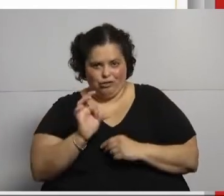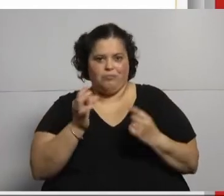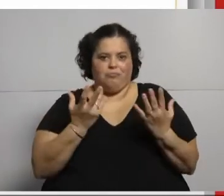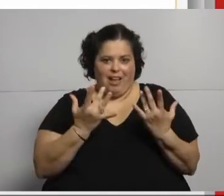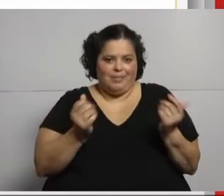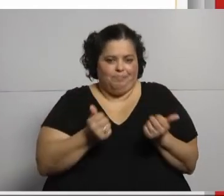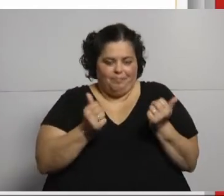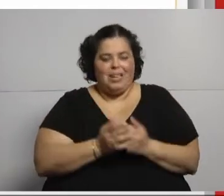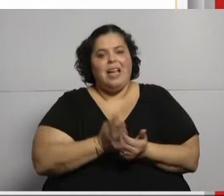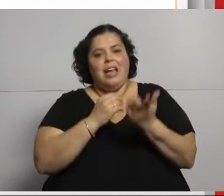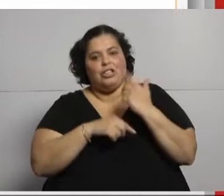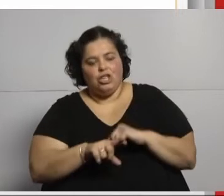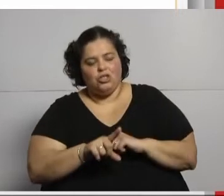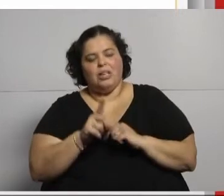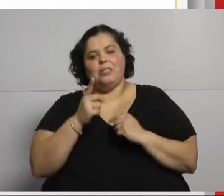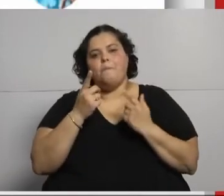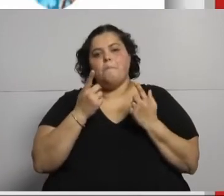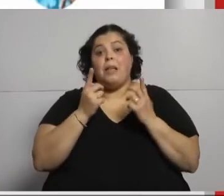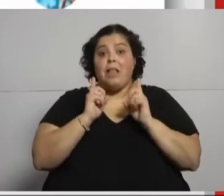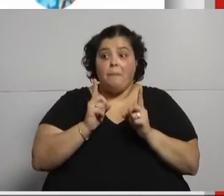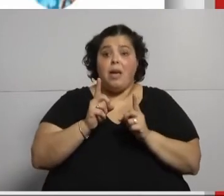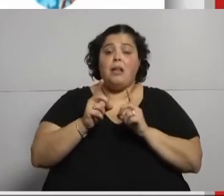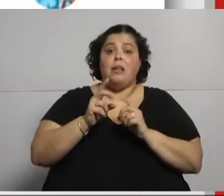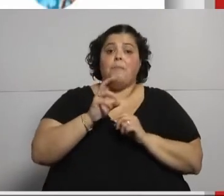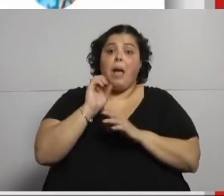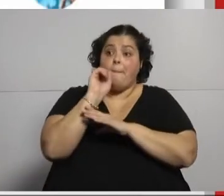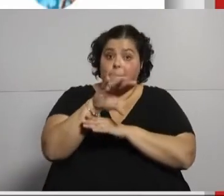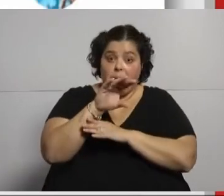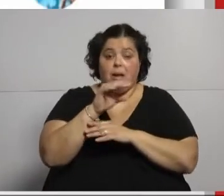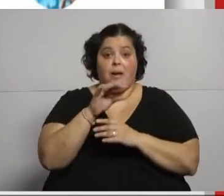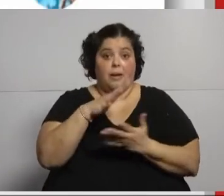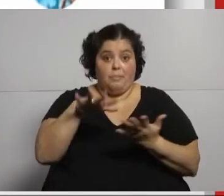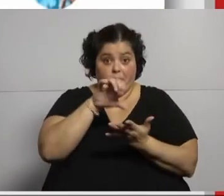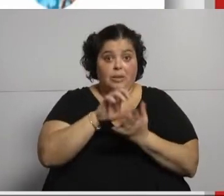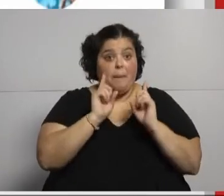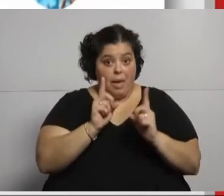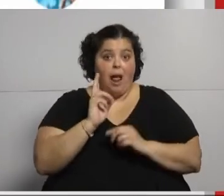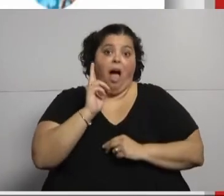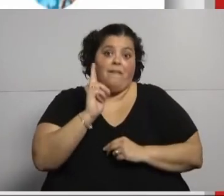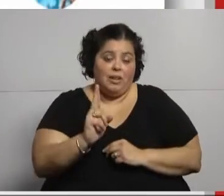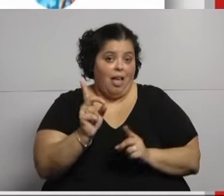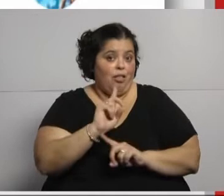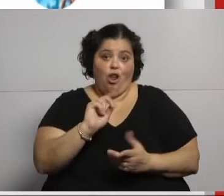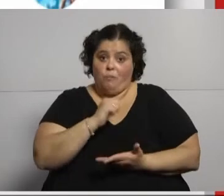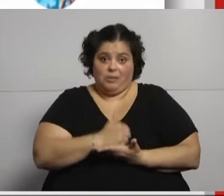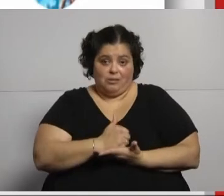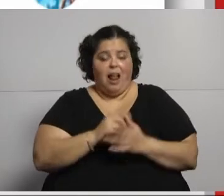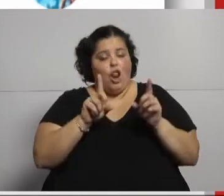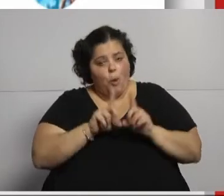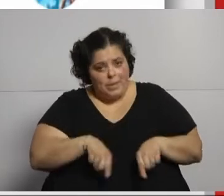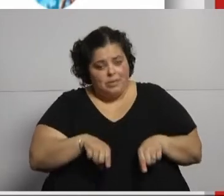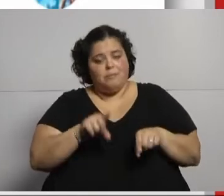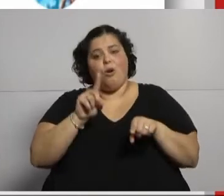otros recursos, la correspondencia de la ciudadanía también hemos tenido que habilitar de forma no presencial, accedía desde la misma aplicación, son